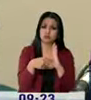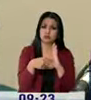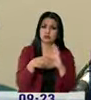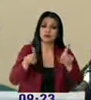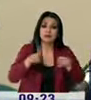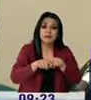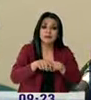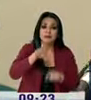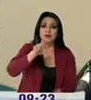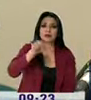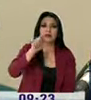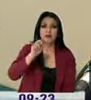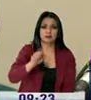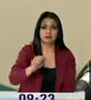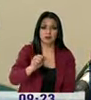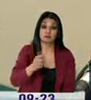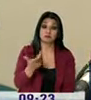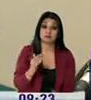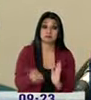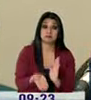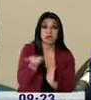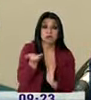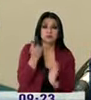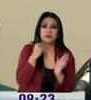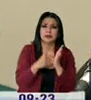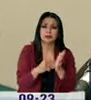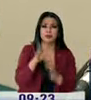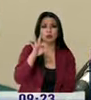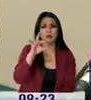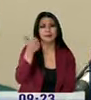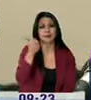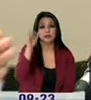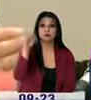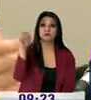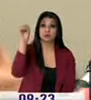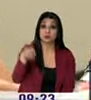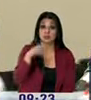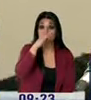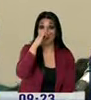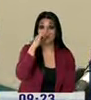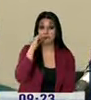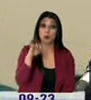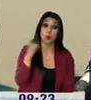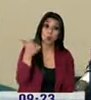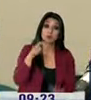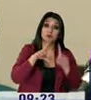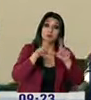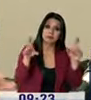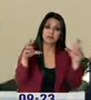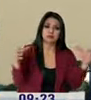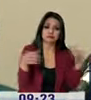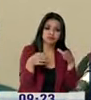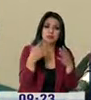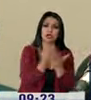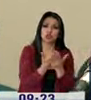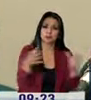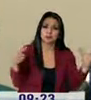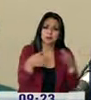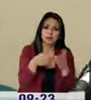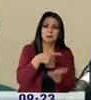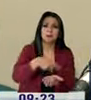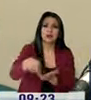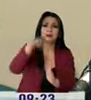respecto al impuesto a la renta una carga tributaria importante, ¿no? Alrededor de 9-10%, mientras que otros grupos económicos